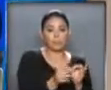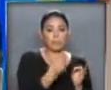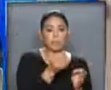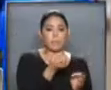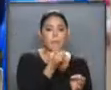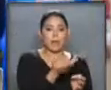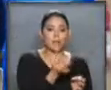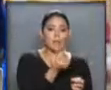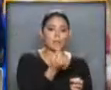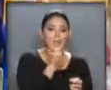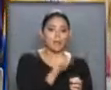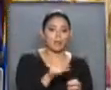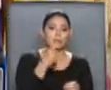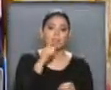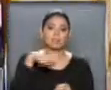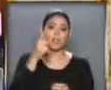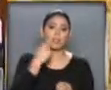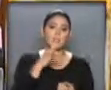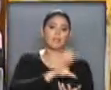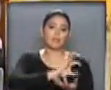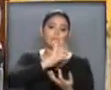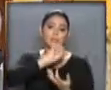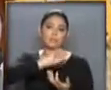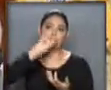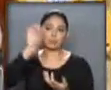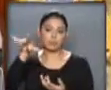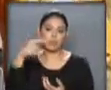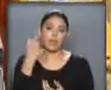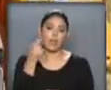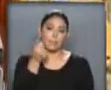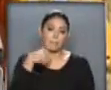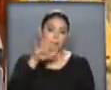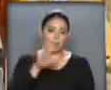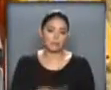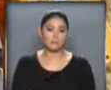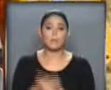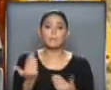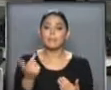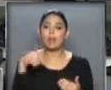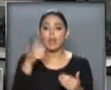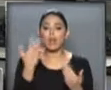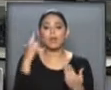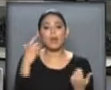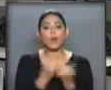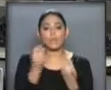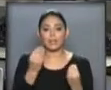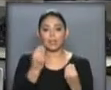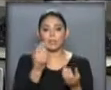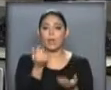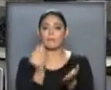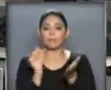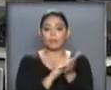hipermercado, pero por lo menos en ese rango de precios entre piso y techo el consumidor va a poder ejercer su principal